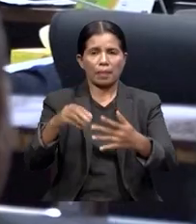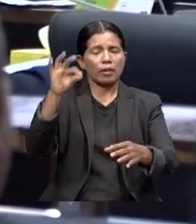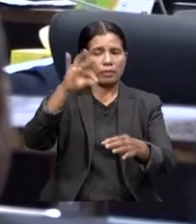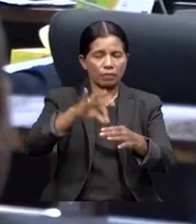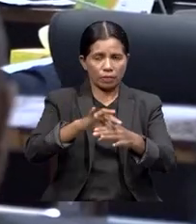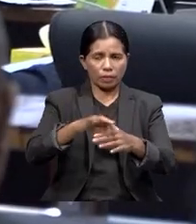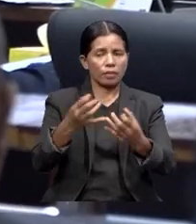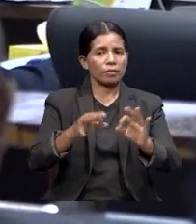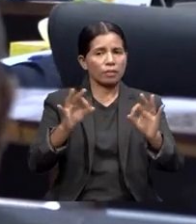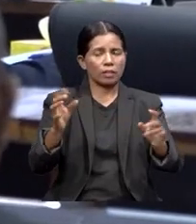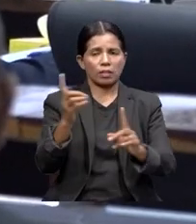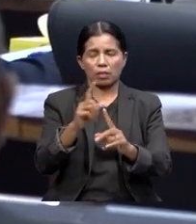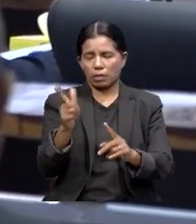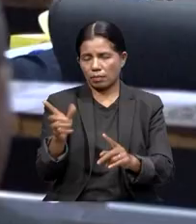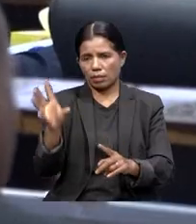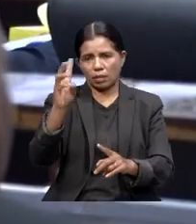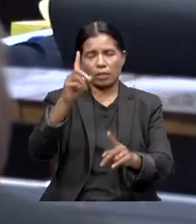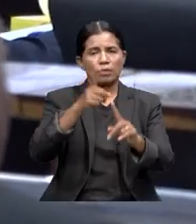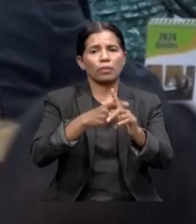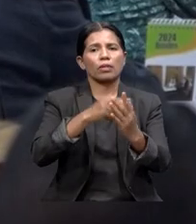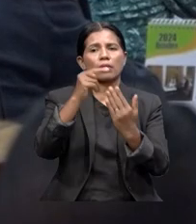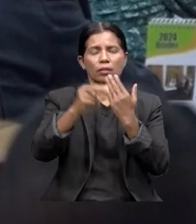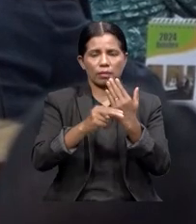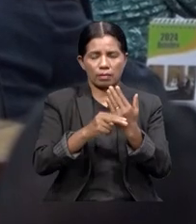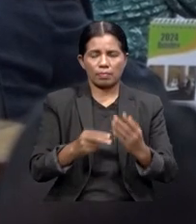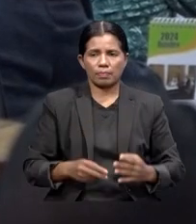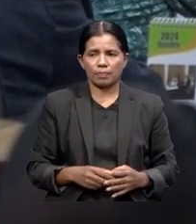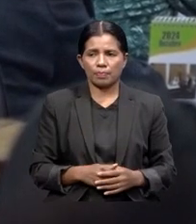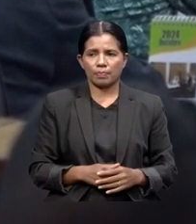final global ia lorong ruanu resen fulan novembro. Simang Simenes, Marito da Costa, GMN.